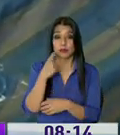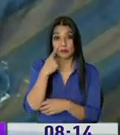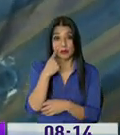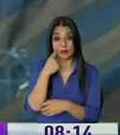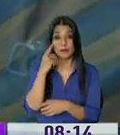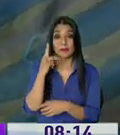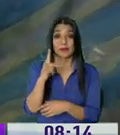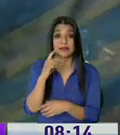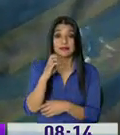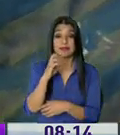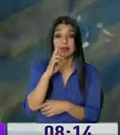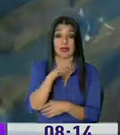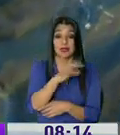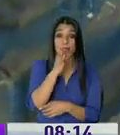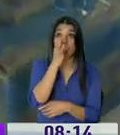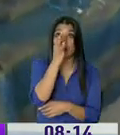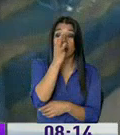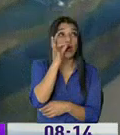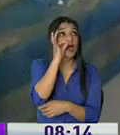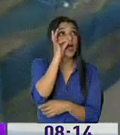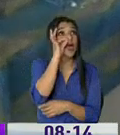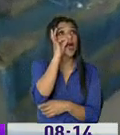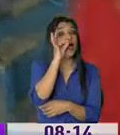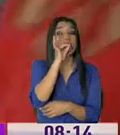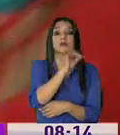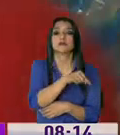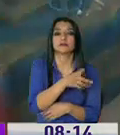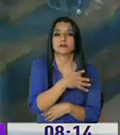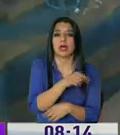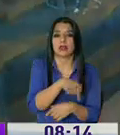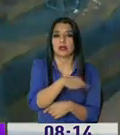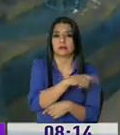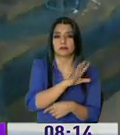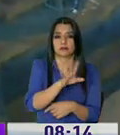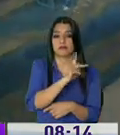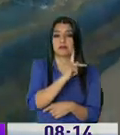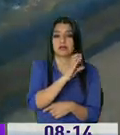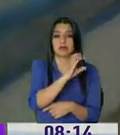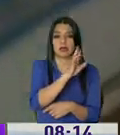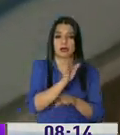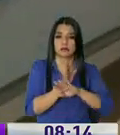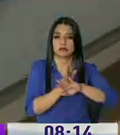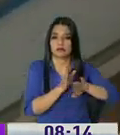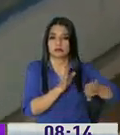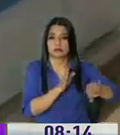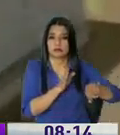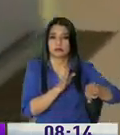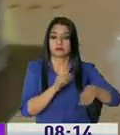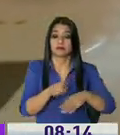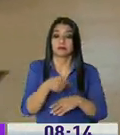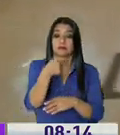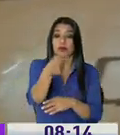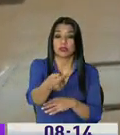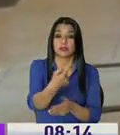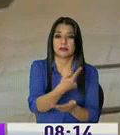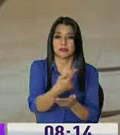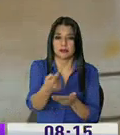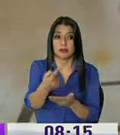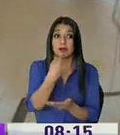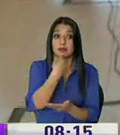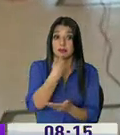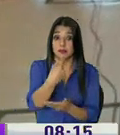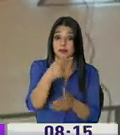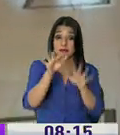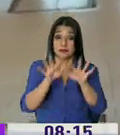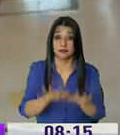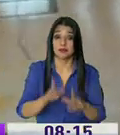PCR. Esas pruebas PCR todavía no se realizan. Están a partir de la próxima semana, ya nos ha indicado la Secretaría